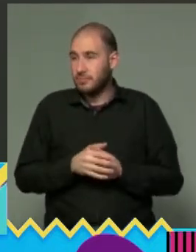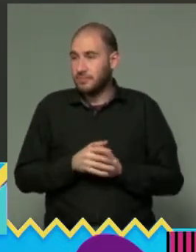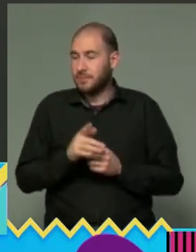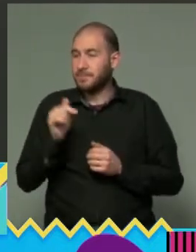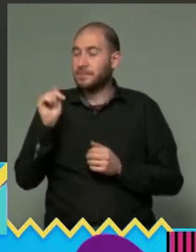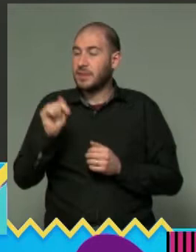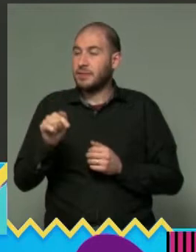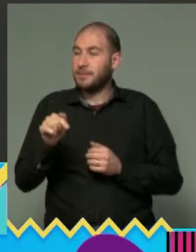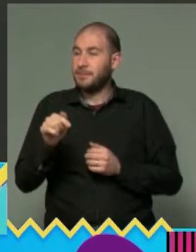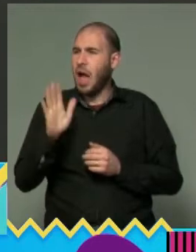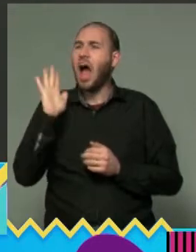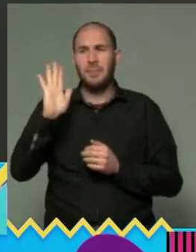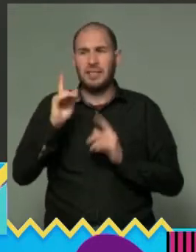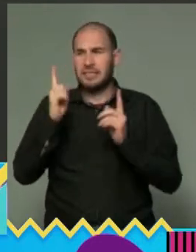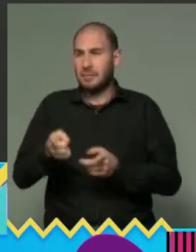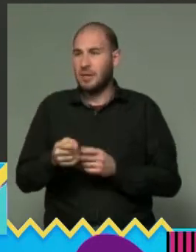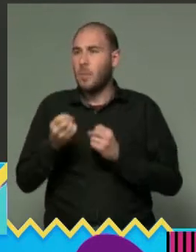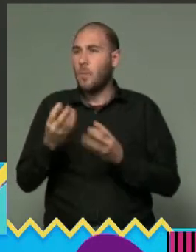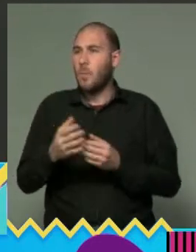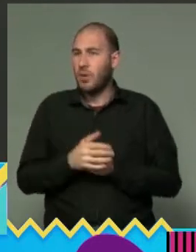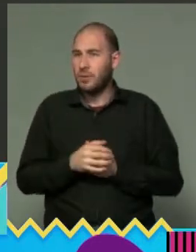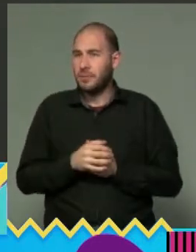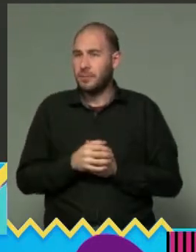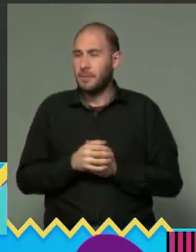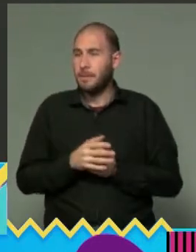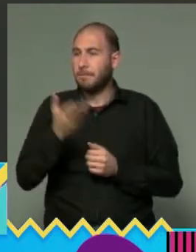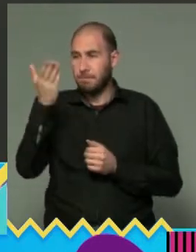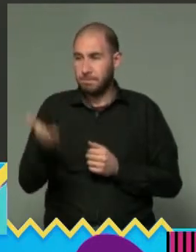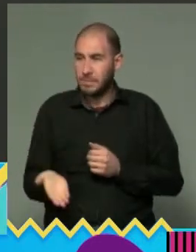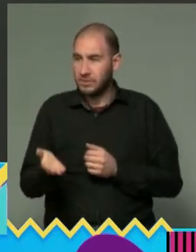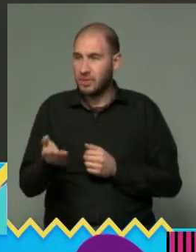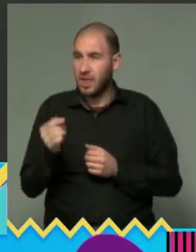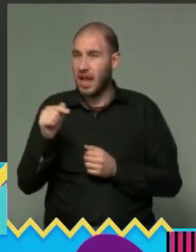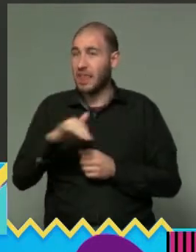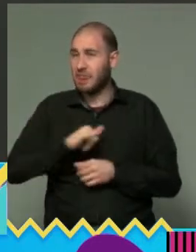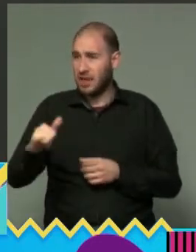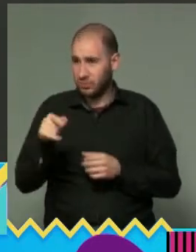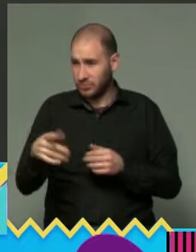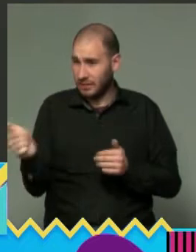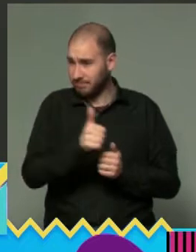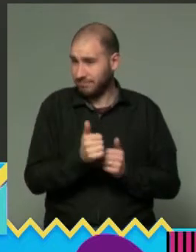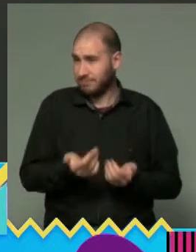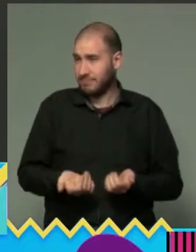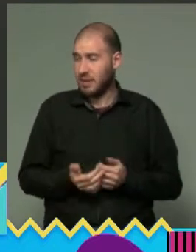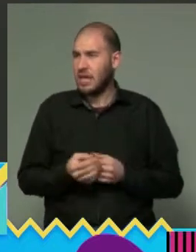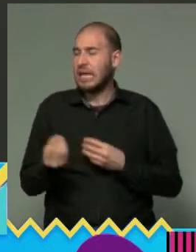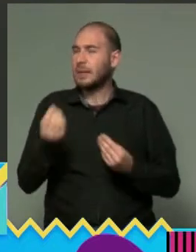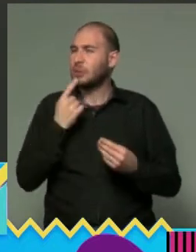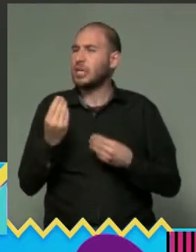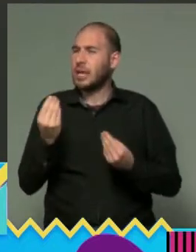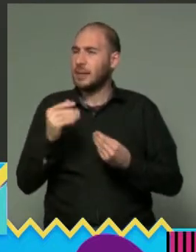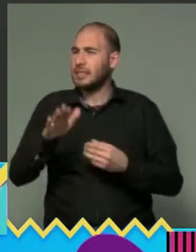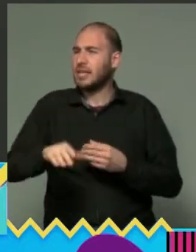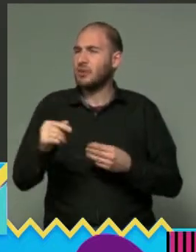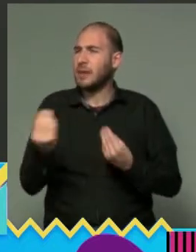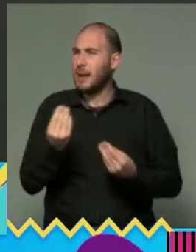fue amenazada, ¿sí?, por la persona que estaba siendo denunciada. ¿Qué pasa con ese menor,